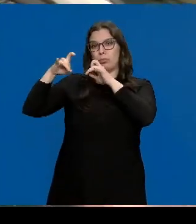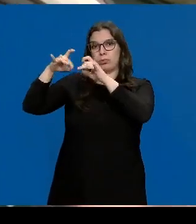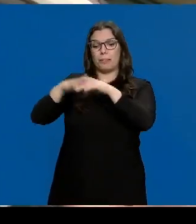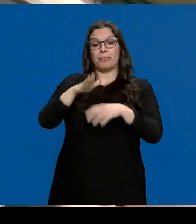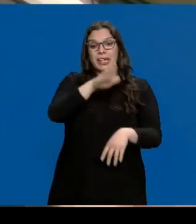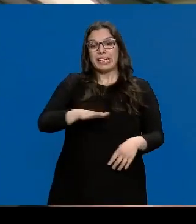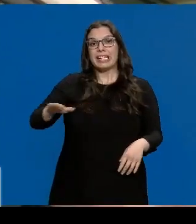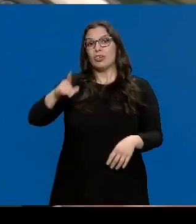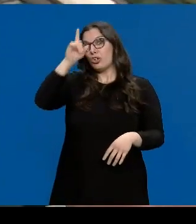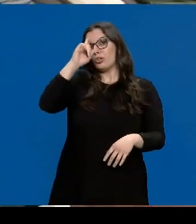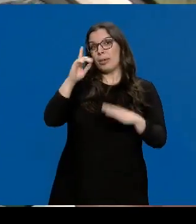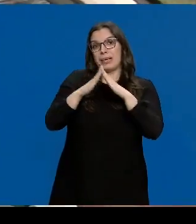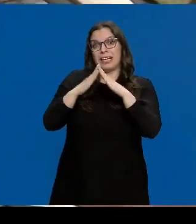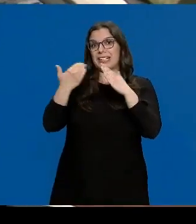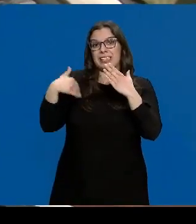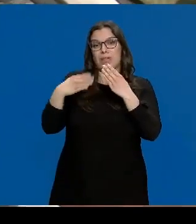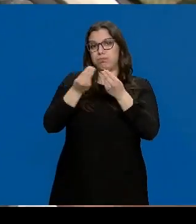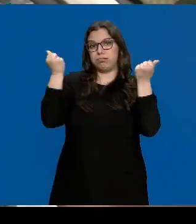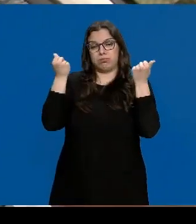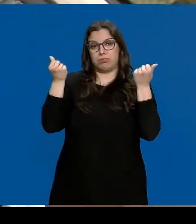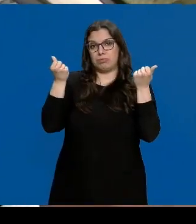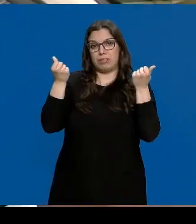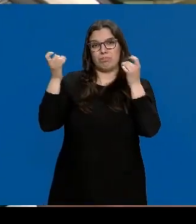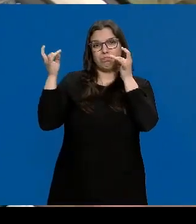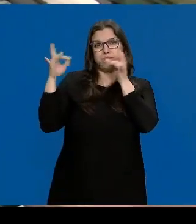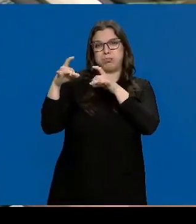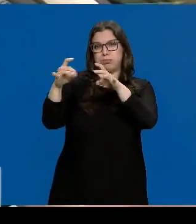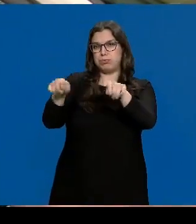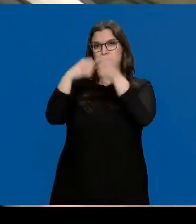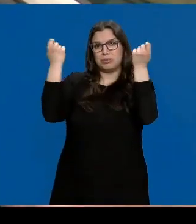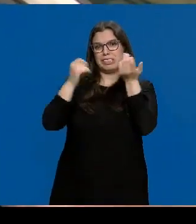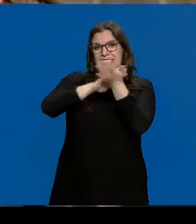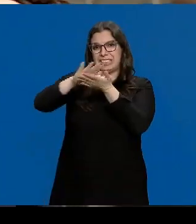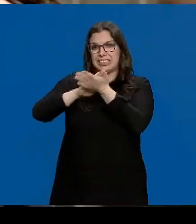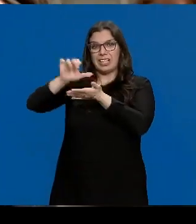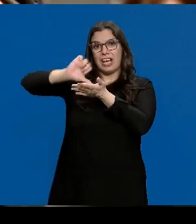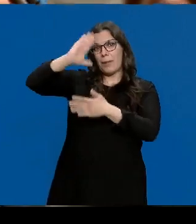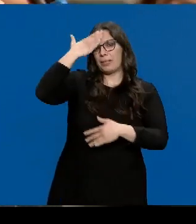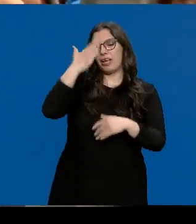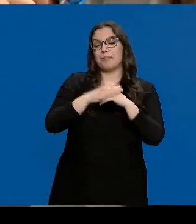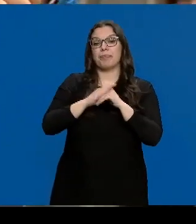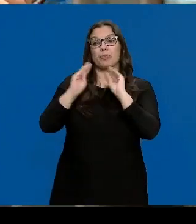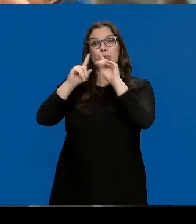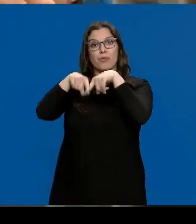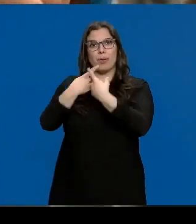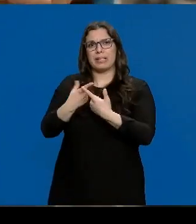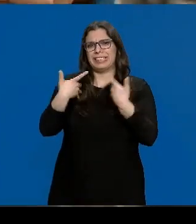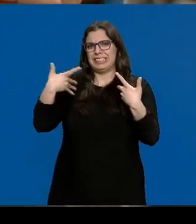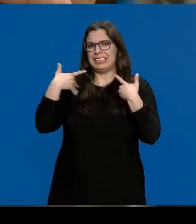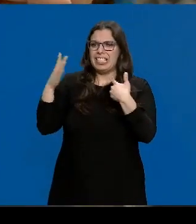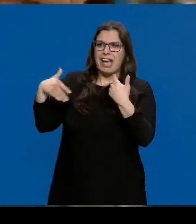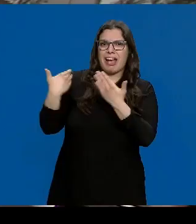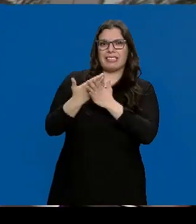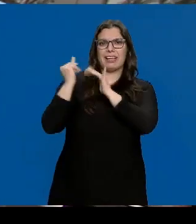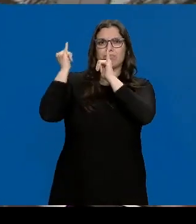no lo saben, que su casa ya no existe. Está bombardeada su casa de la capital. Esta familia pasó una odisea para llegar